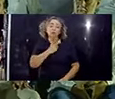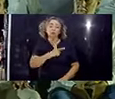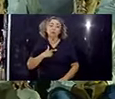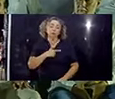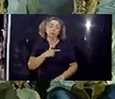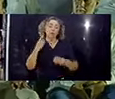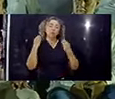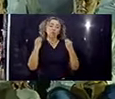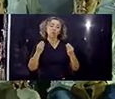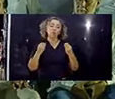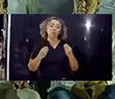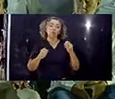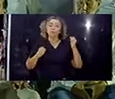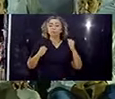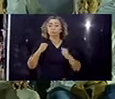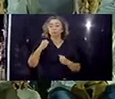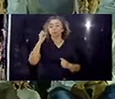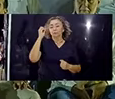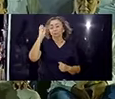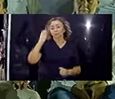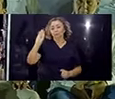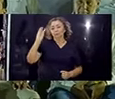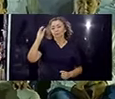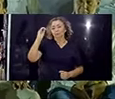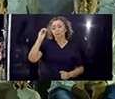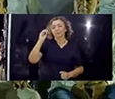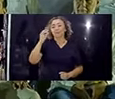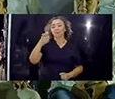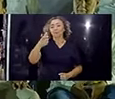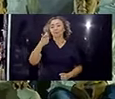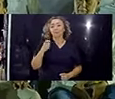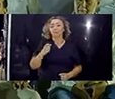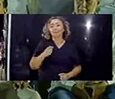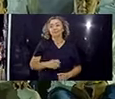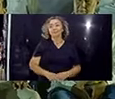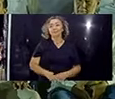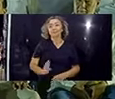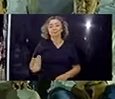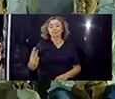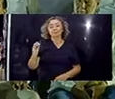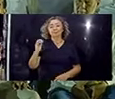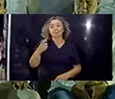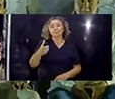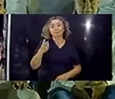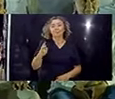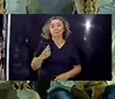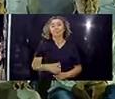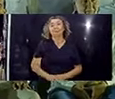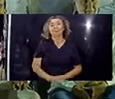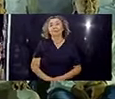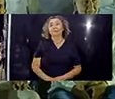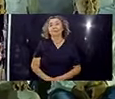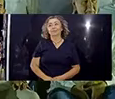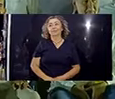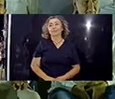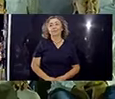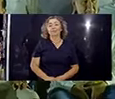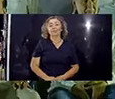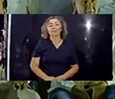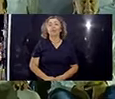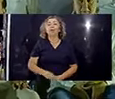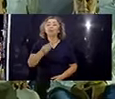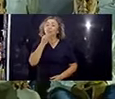el box niñitos desde muy pequeñitos niñas hasta adultos